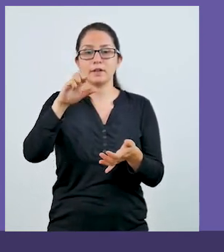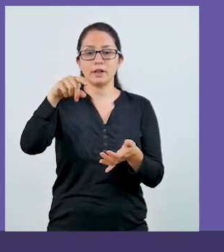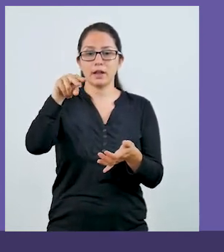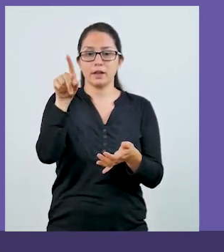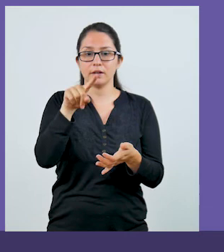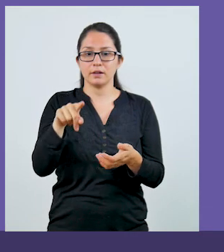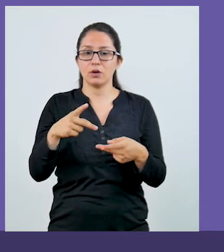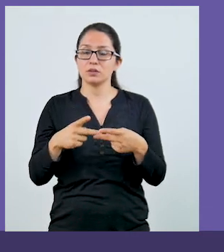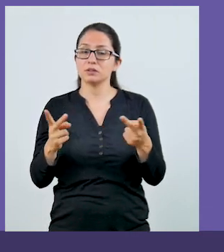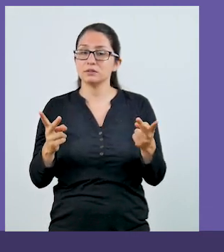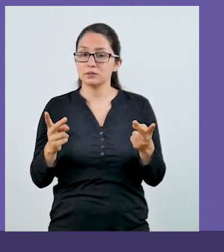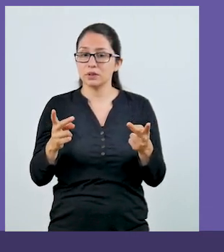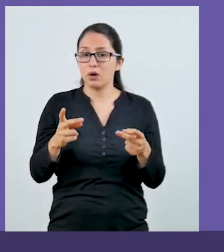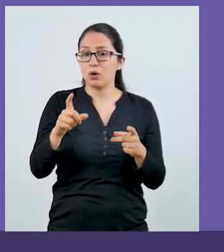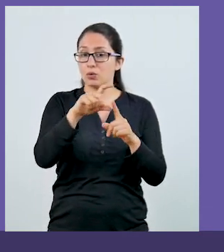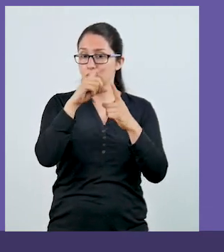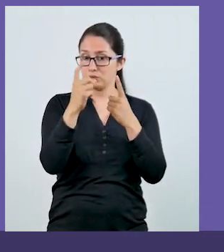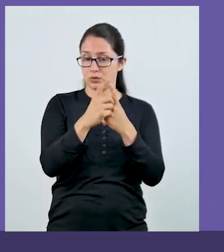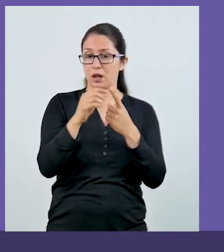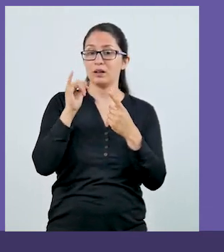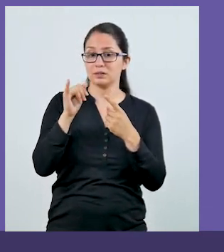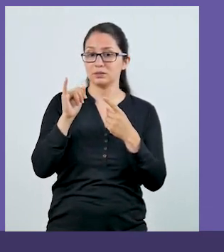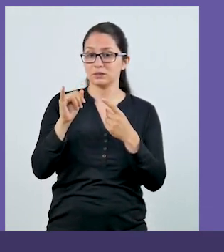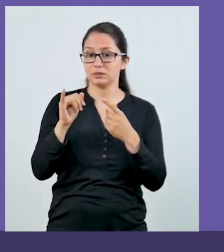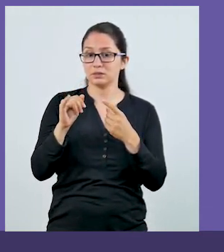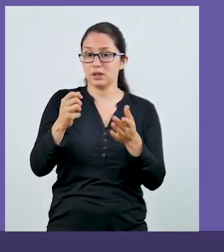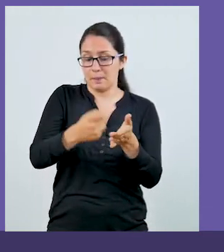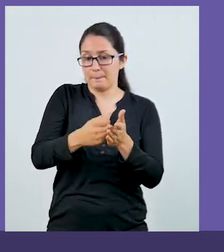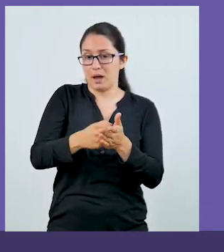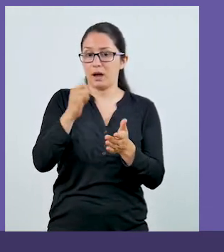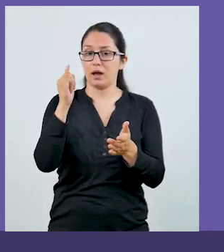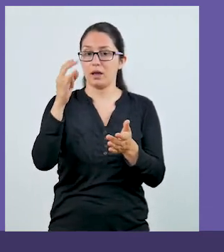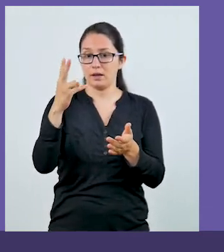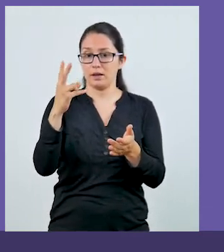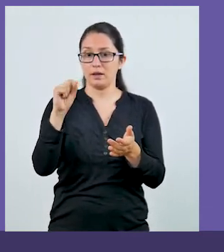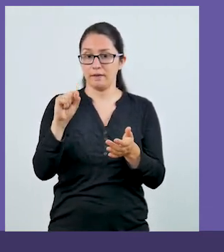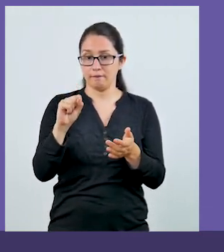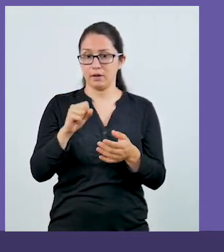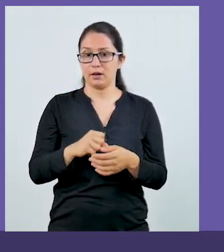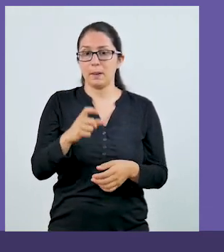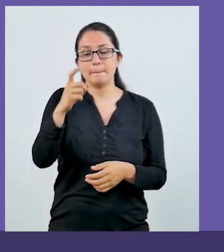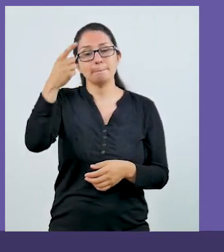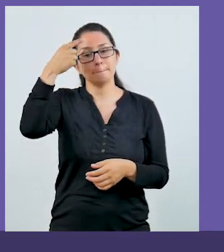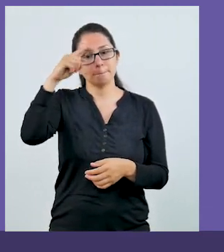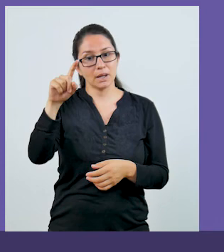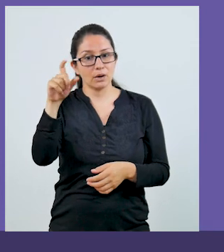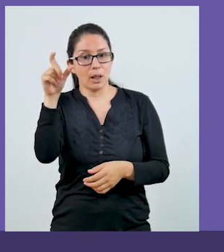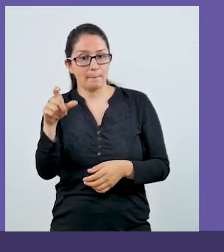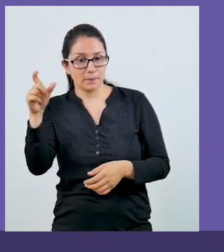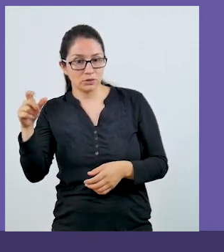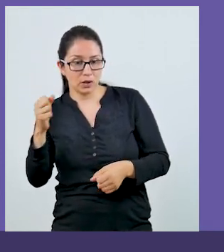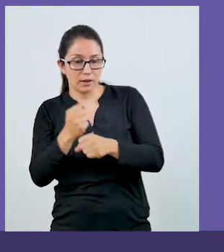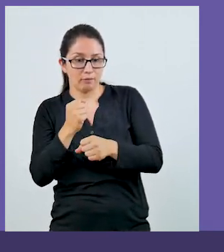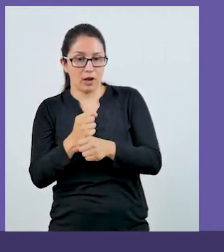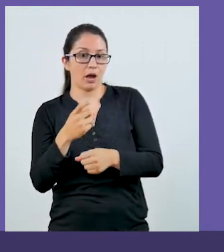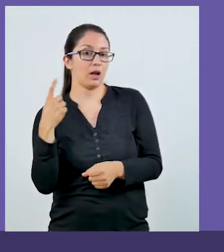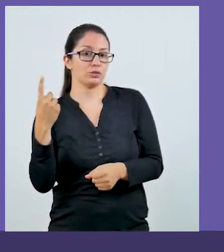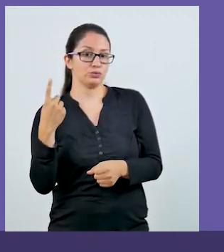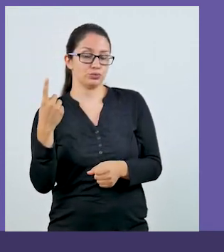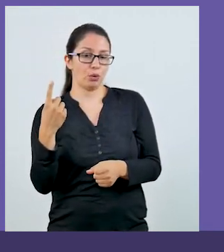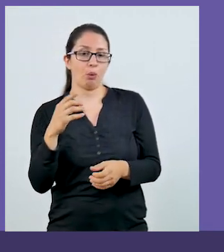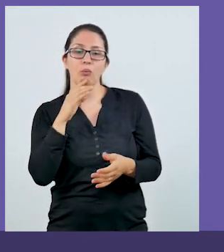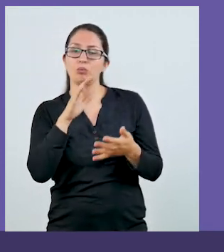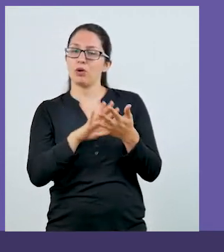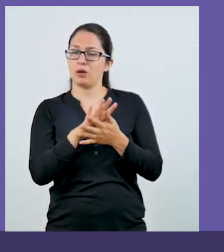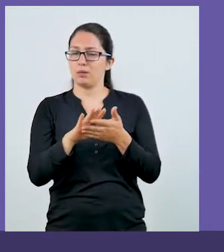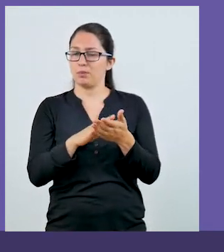creativos están afectas al impuesto al valor agregado IVA, según las reglas generales? Sin embargo, los servicios